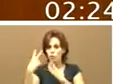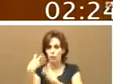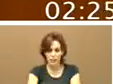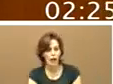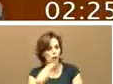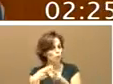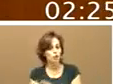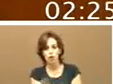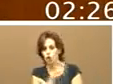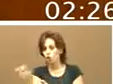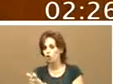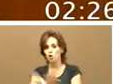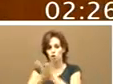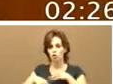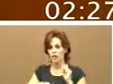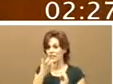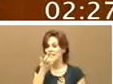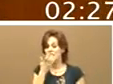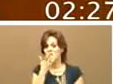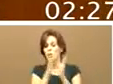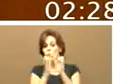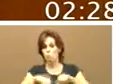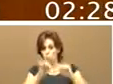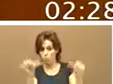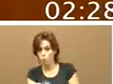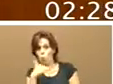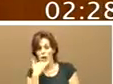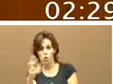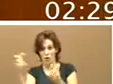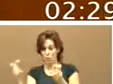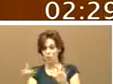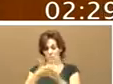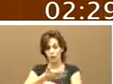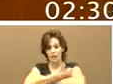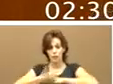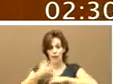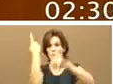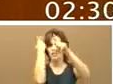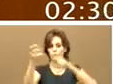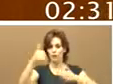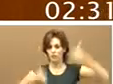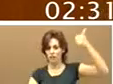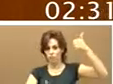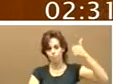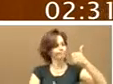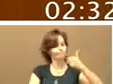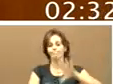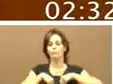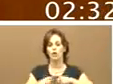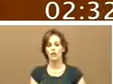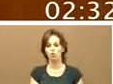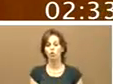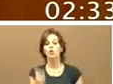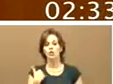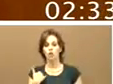que generara desigualdades entre los ciudadanos. Por eso, nosotros creemos que las iniciativas soberanistas que